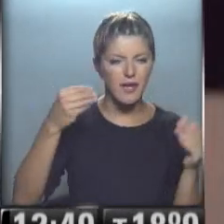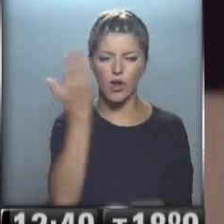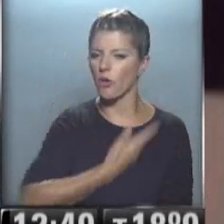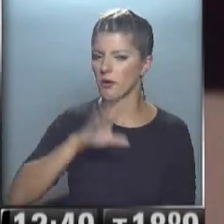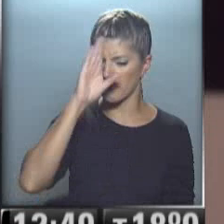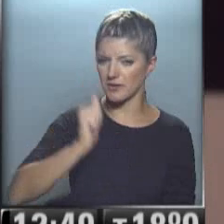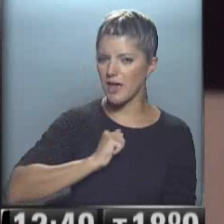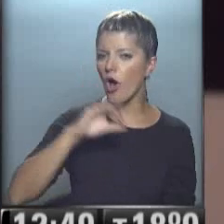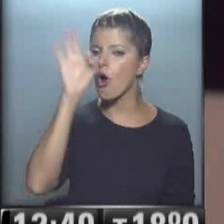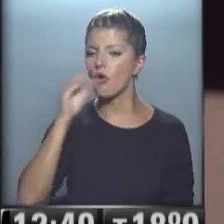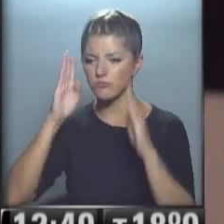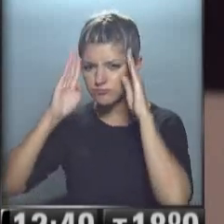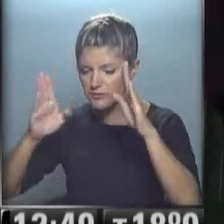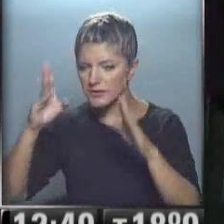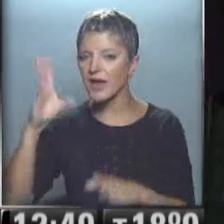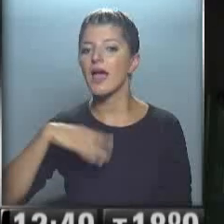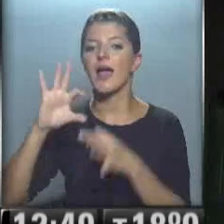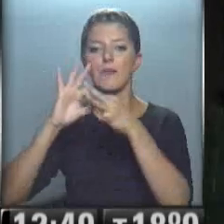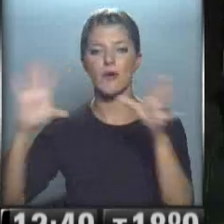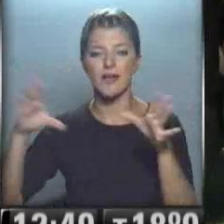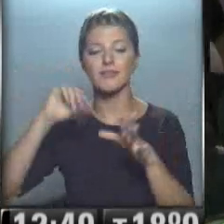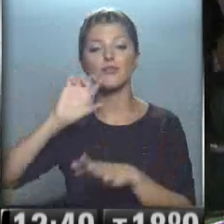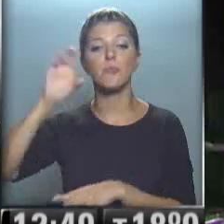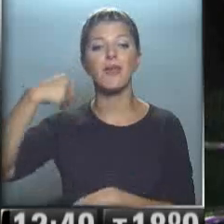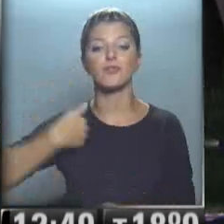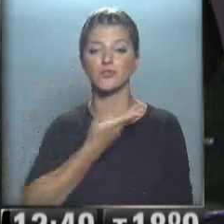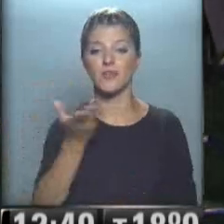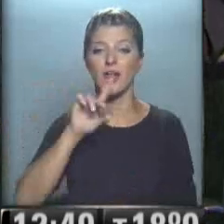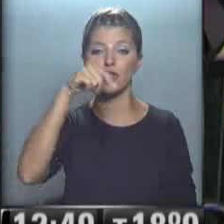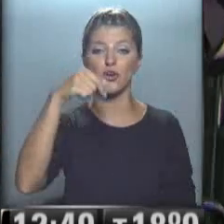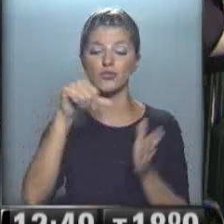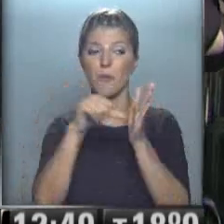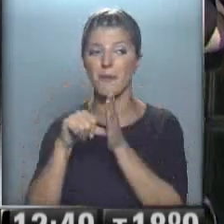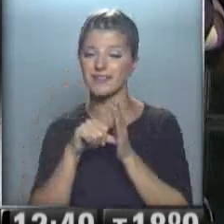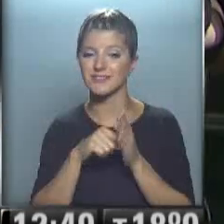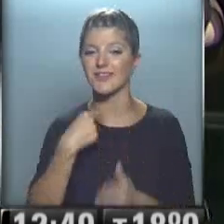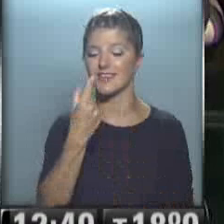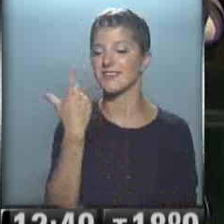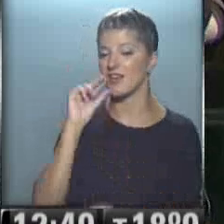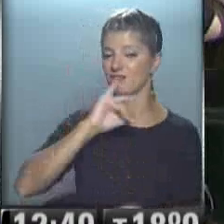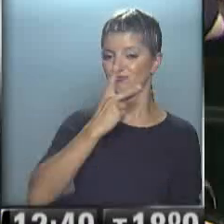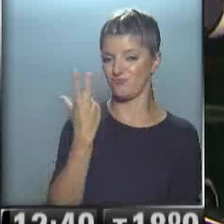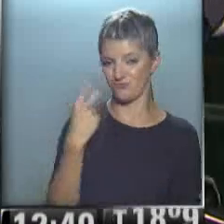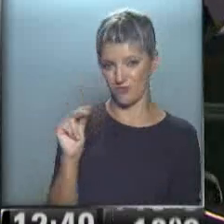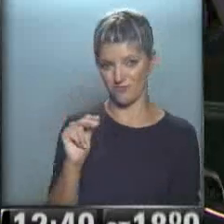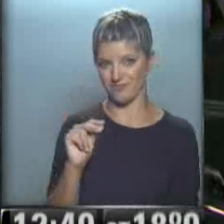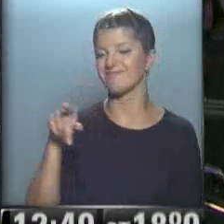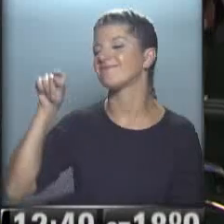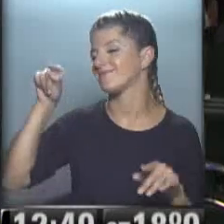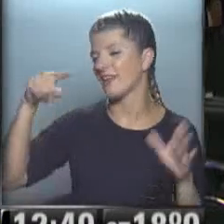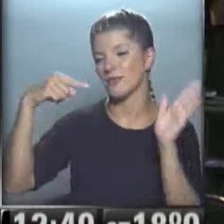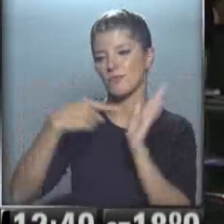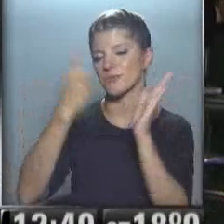atacan las democracias que tienen un modelo social que no es aceptado por por el país dominante en la región ahí está el tema